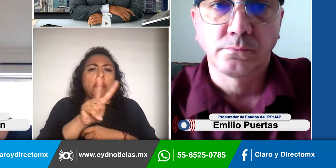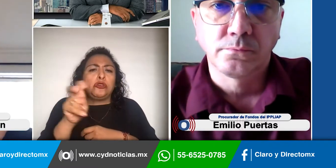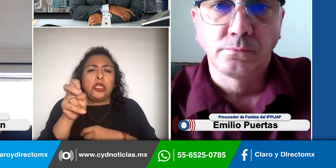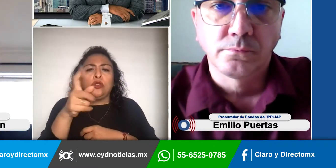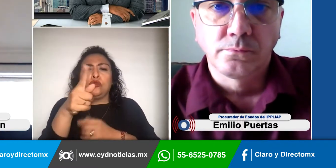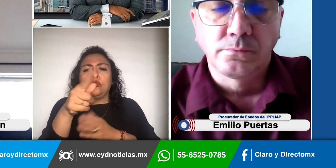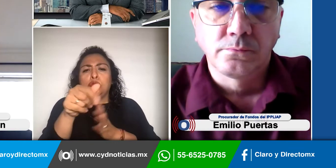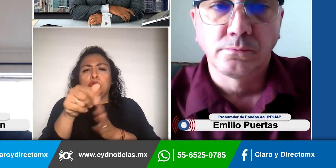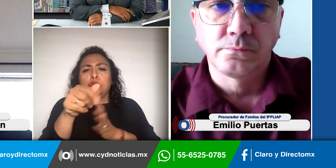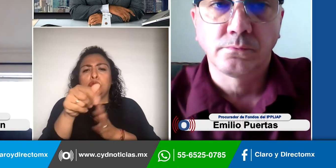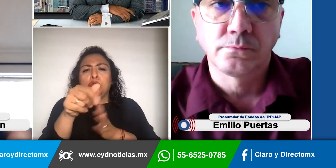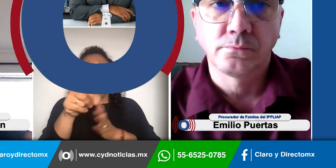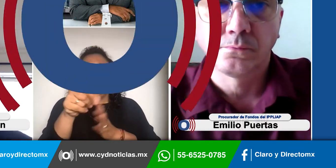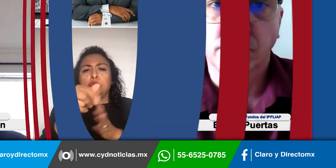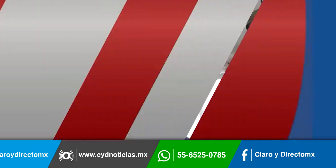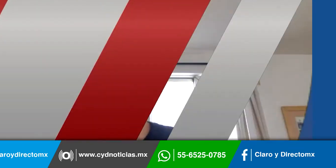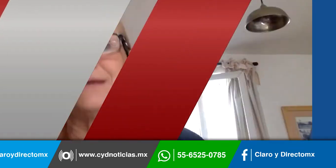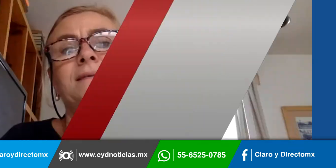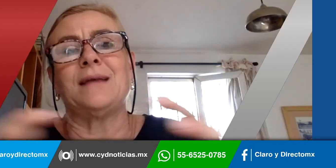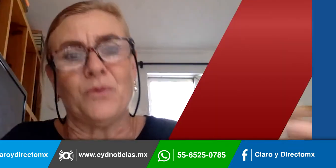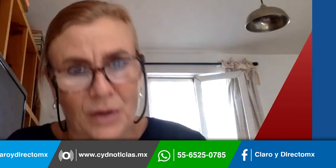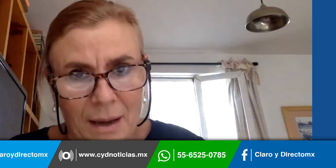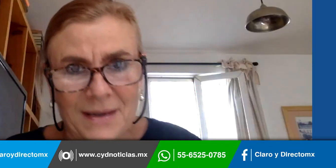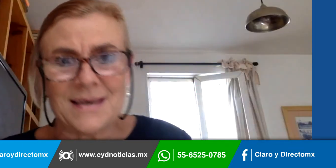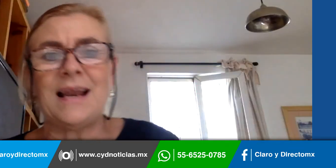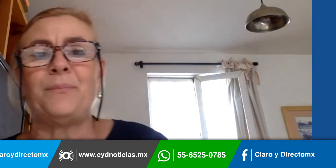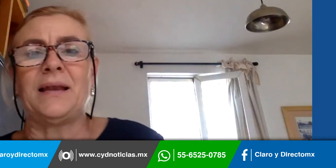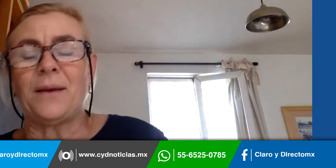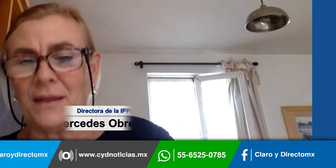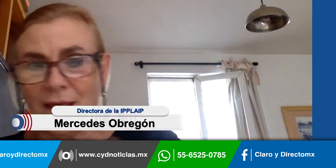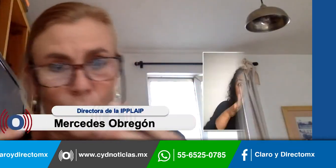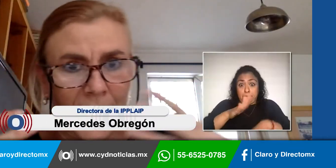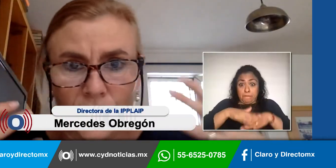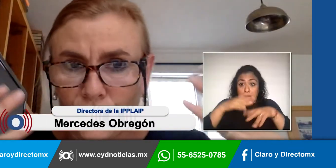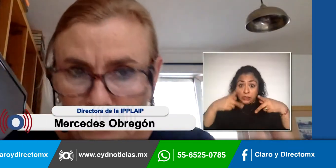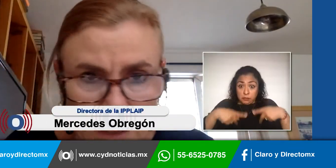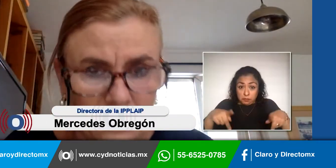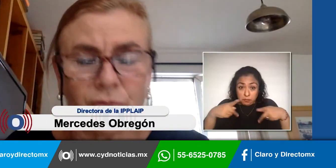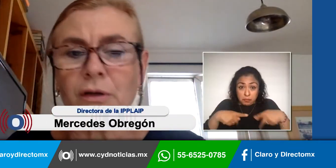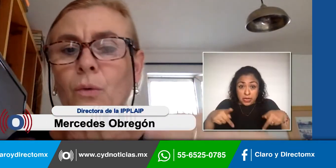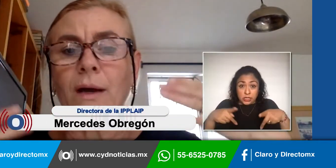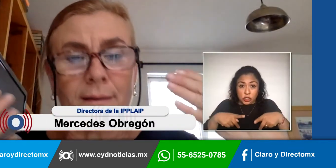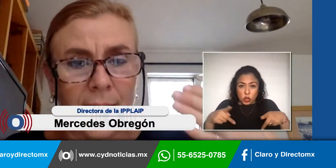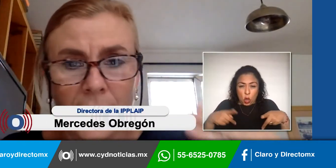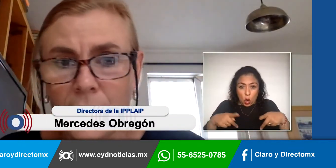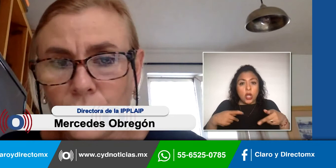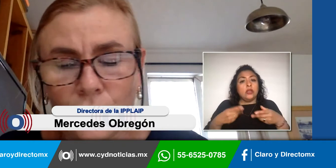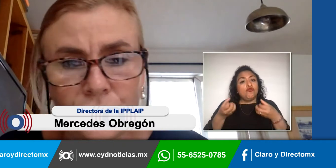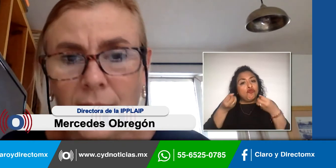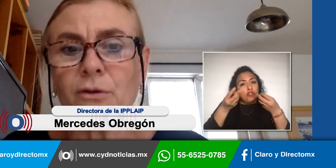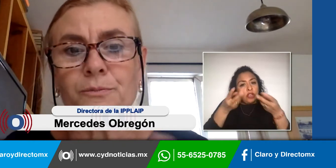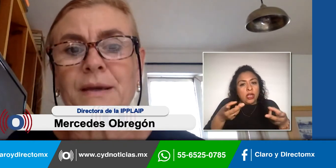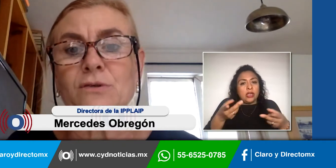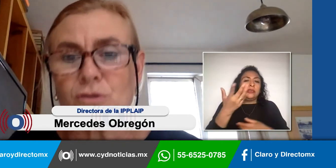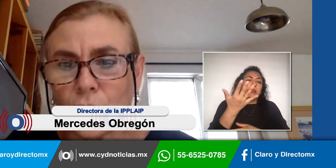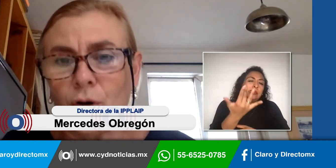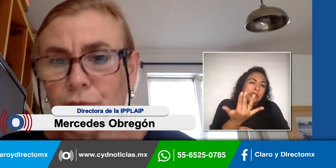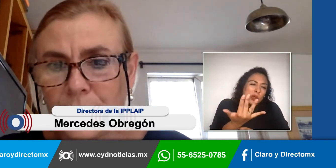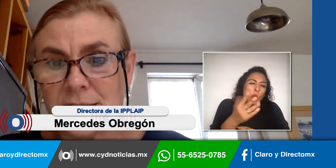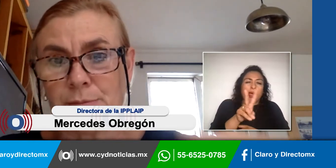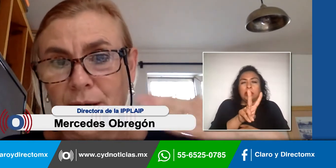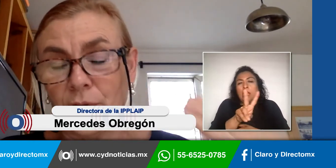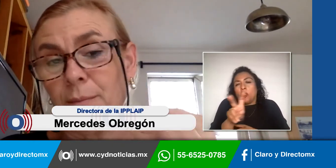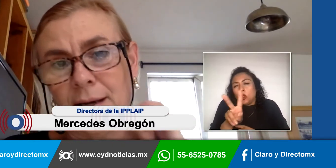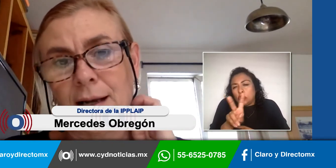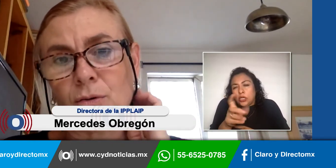meses y que eso hace que entre más personas estemos en la base de la pirámide donando 150, 200 pesos todos